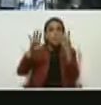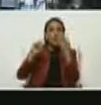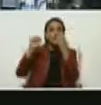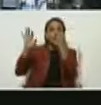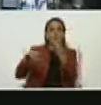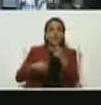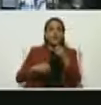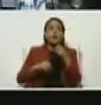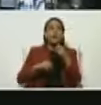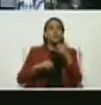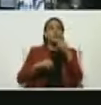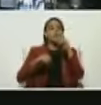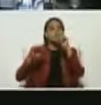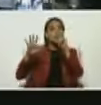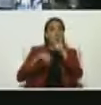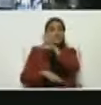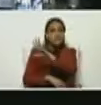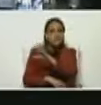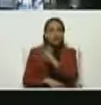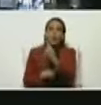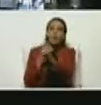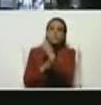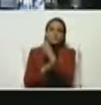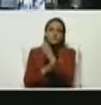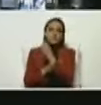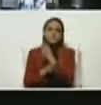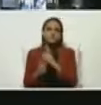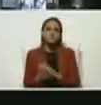1975, me dijo,